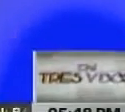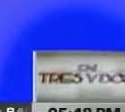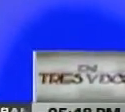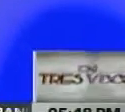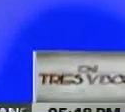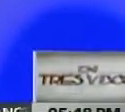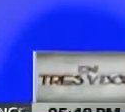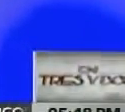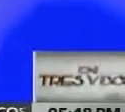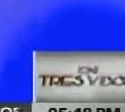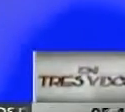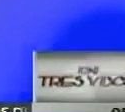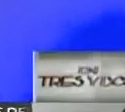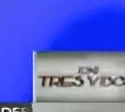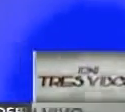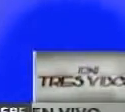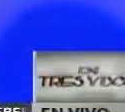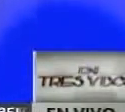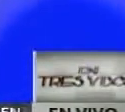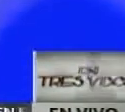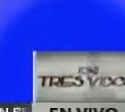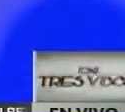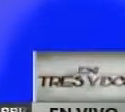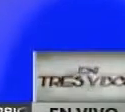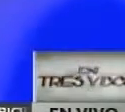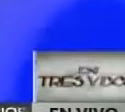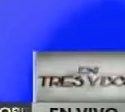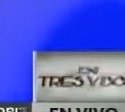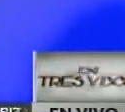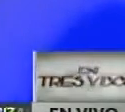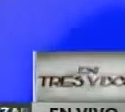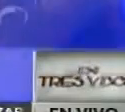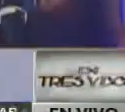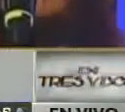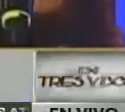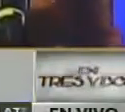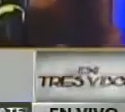y a invitarlos a la Expoferia y FinVEM 2016.